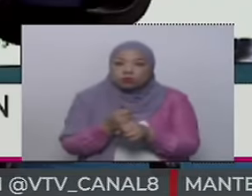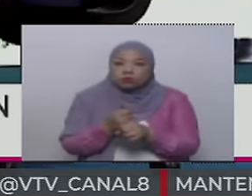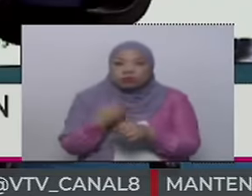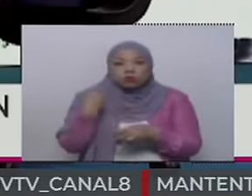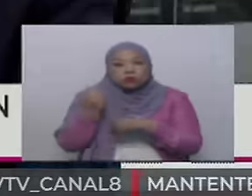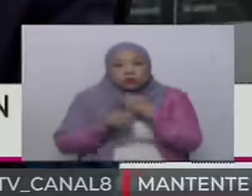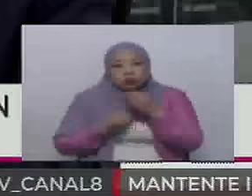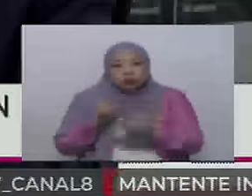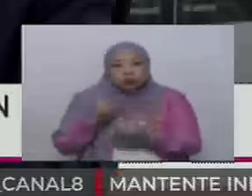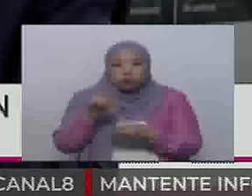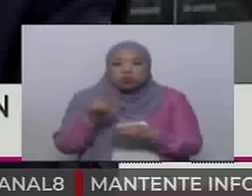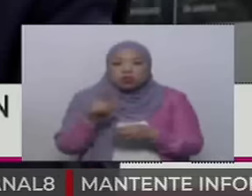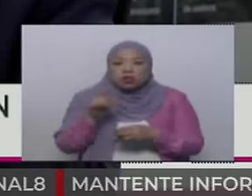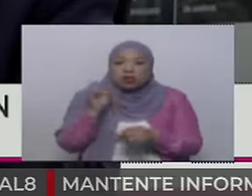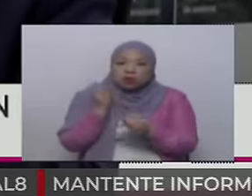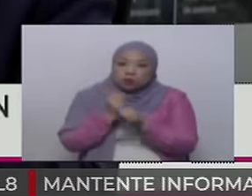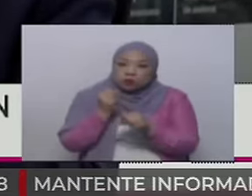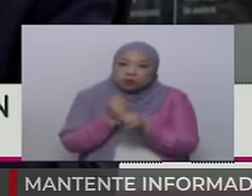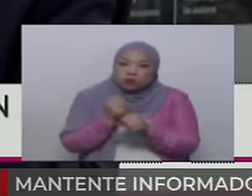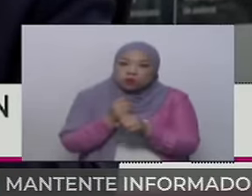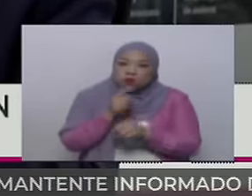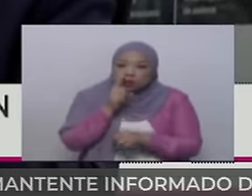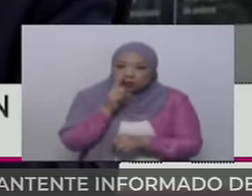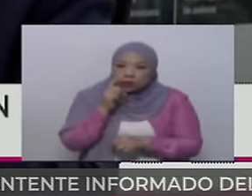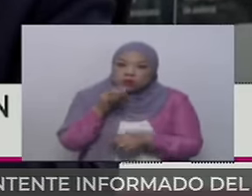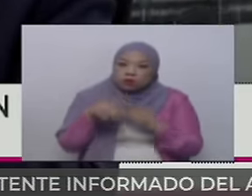es. Uno de los indicadores más